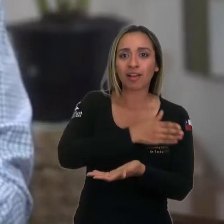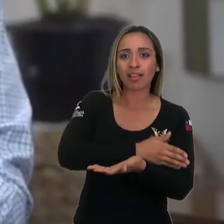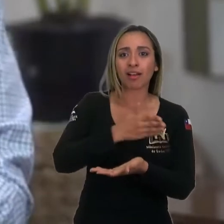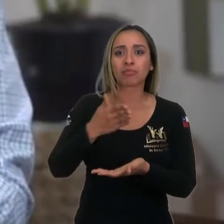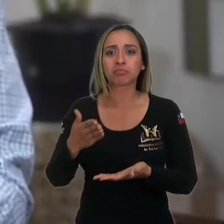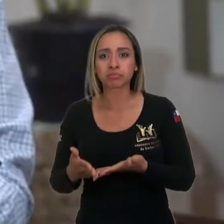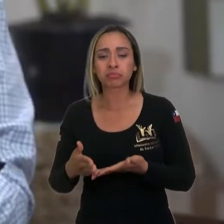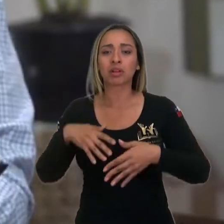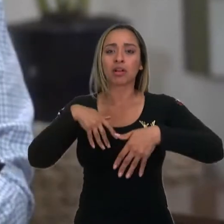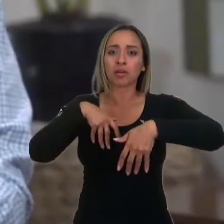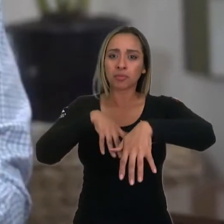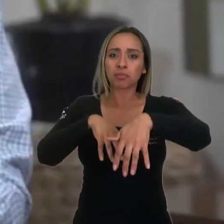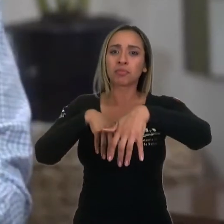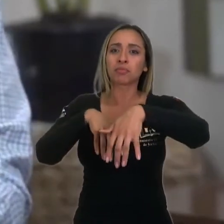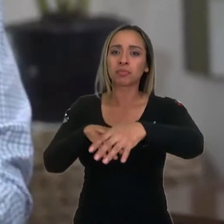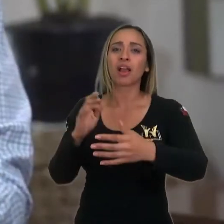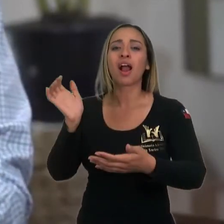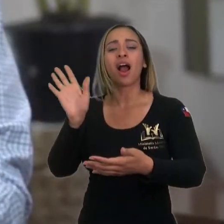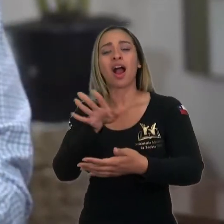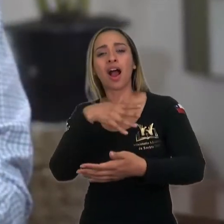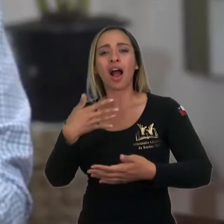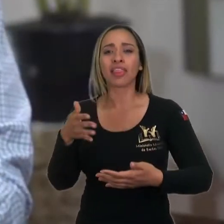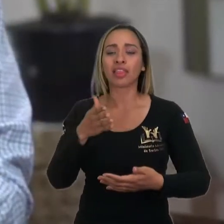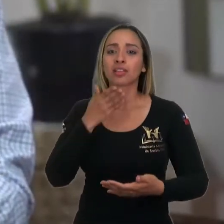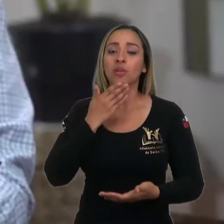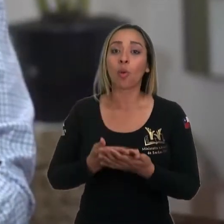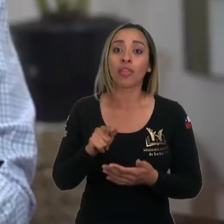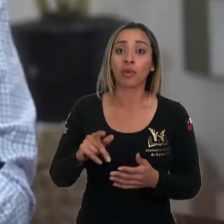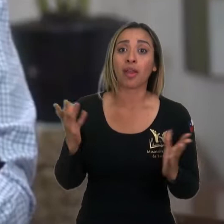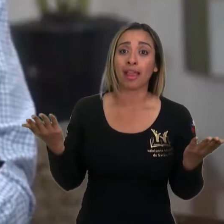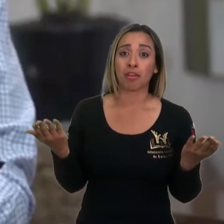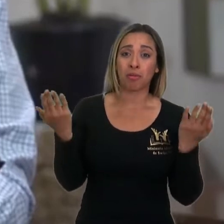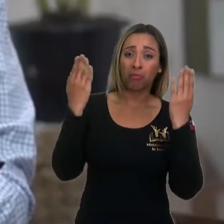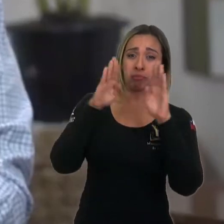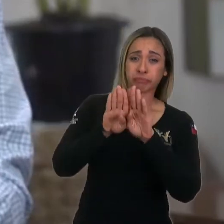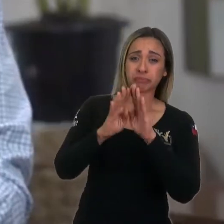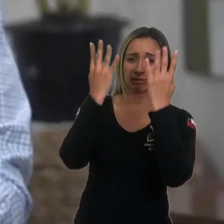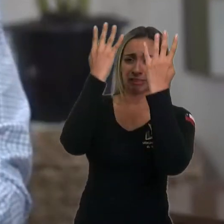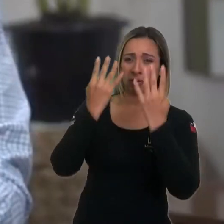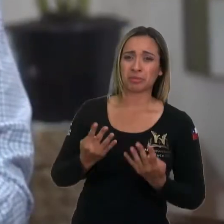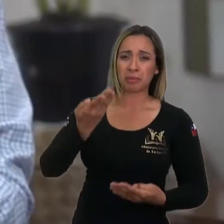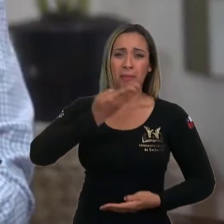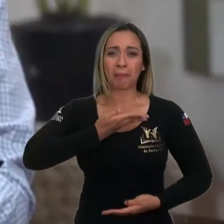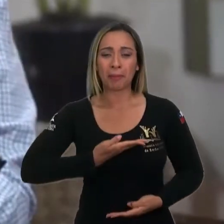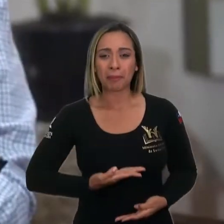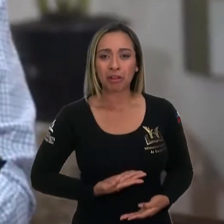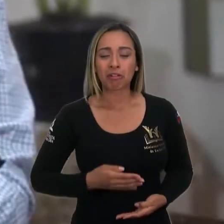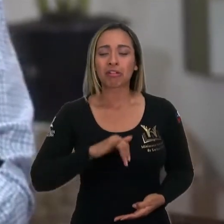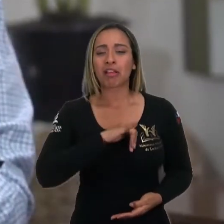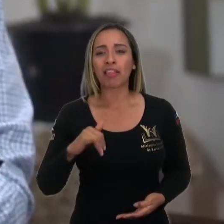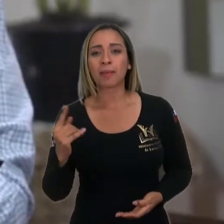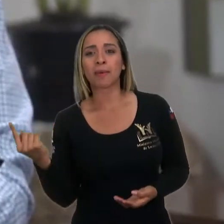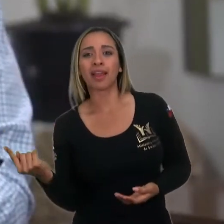llevado cautivo a Babilonia y cuando tuvieron permiso para regresar a Jerusalén, mientras